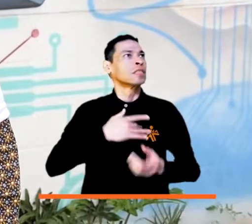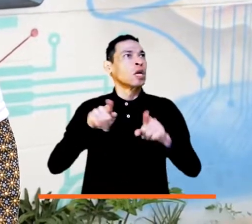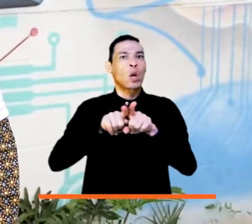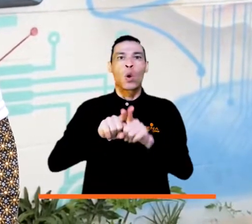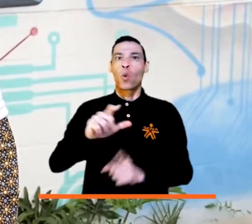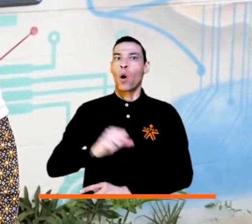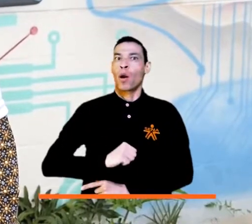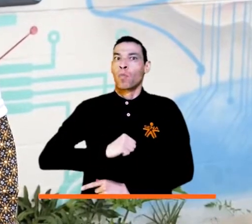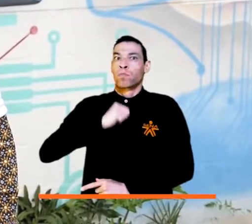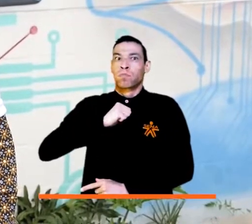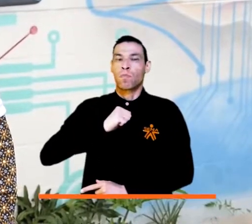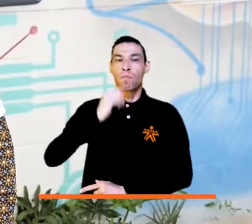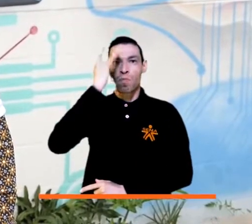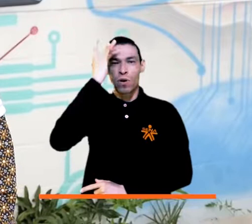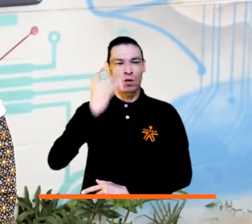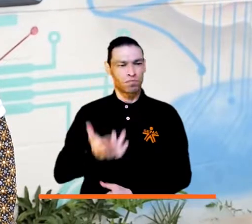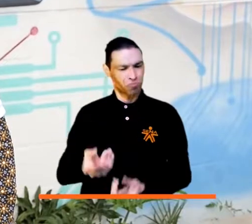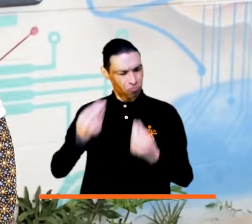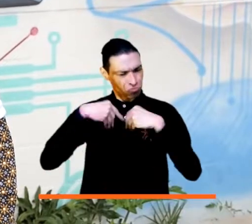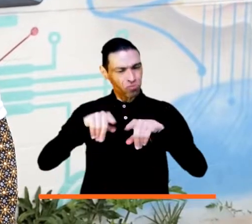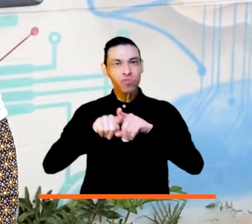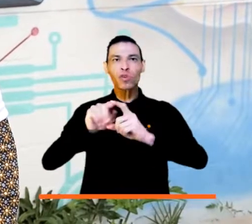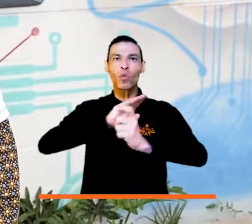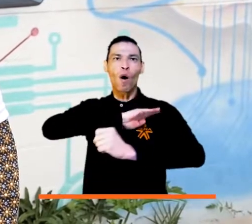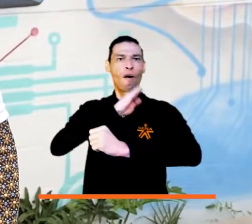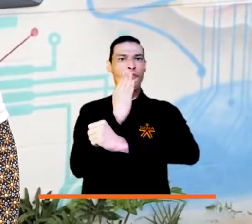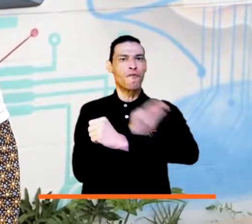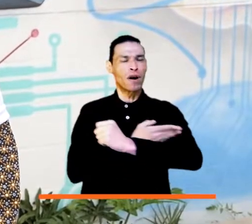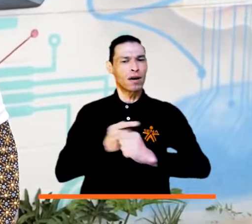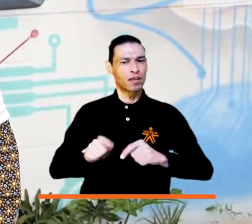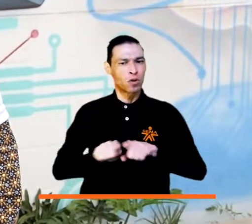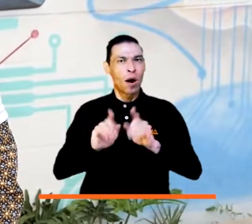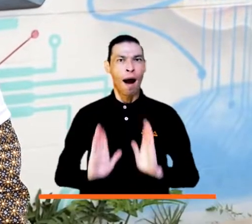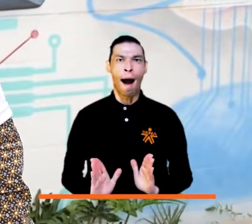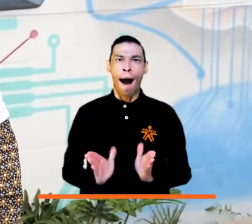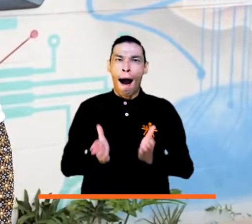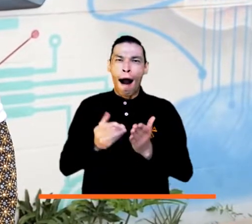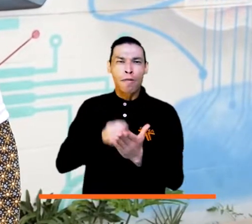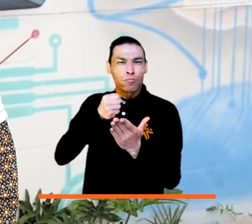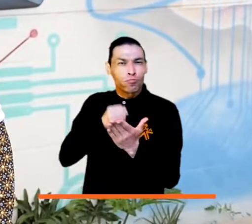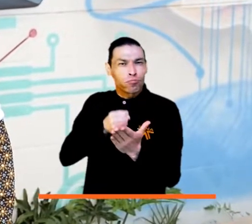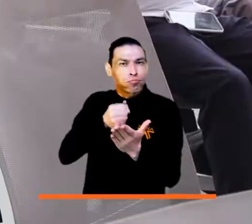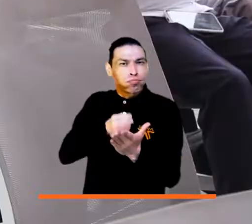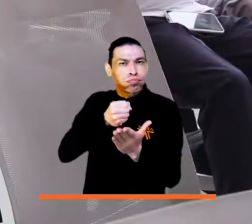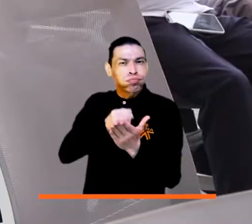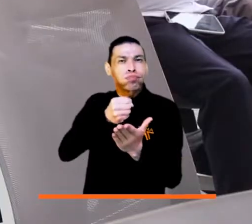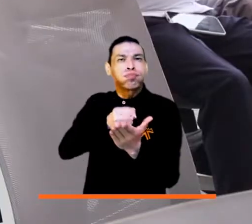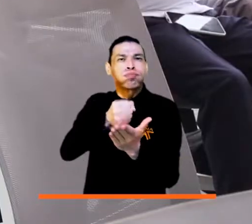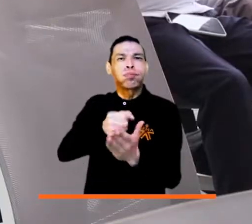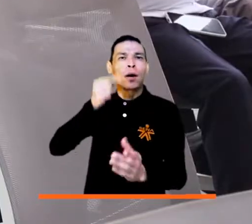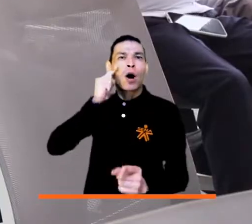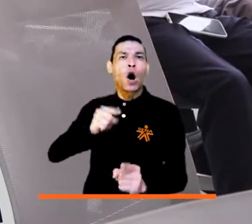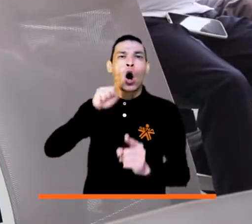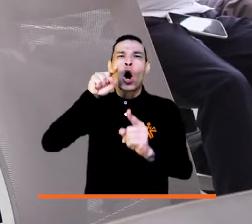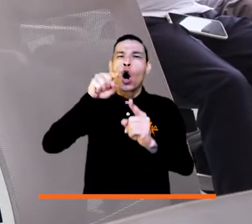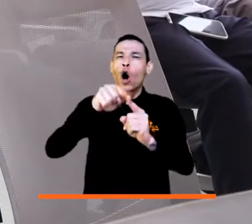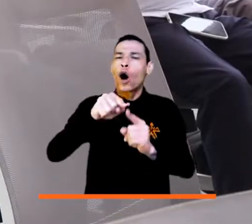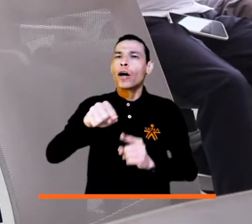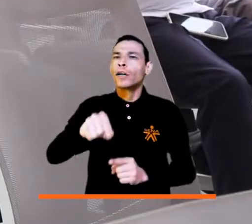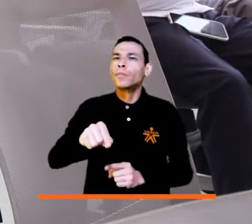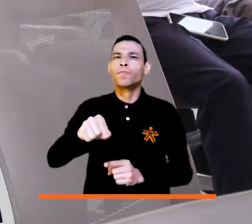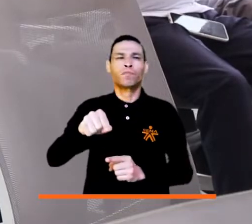es un orgullo porque esto nos fortalece a nosotros y nos exhorta a seguir trabajando en pro de hacer